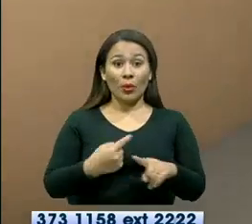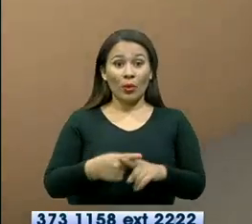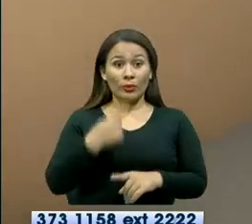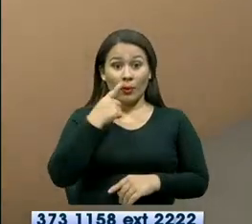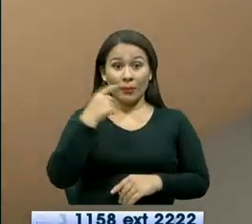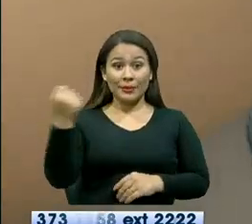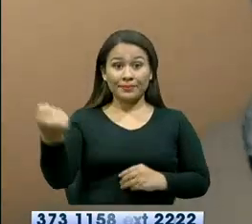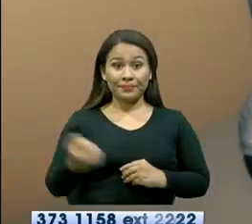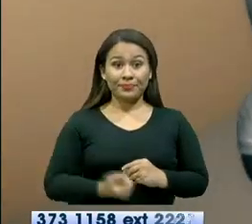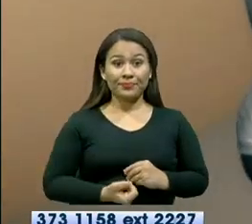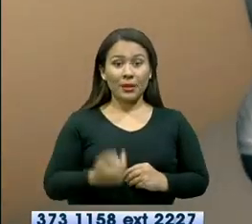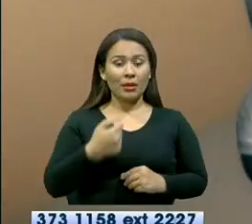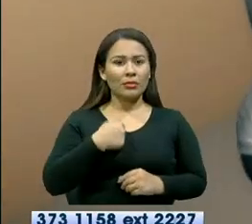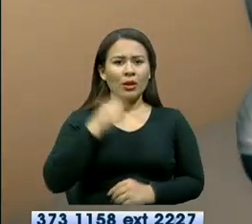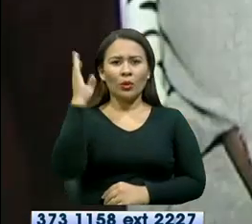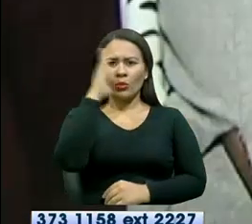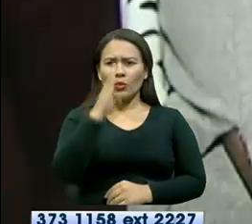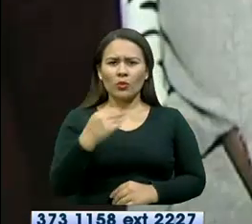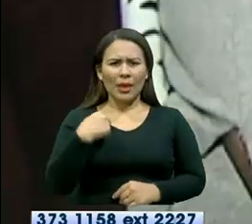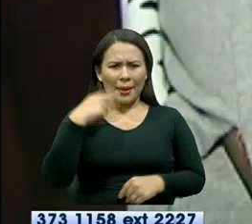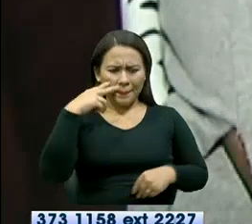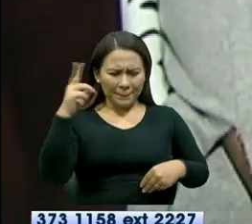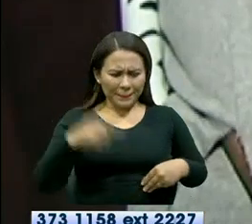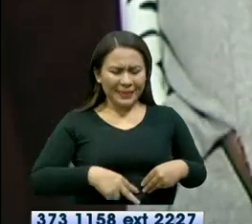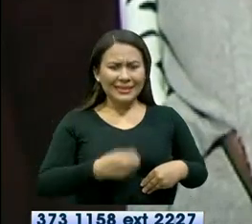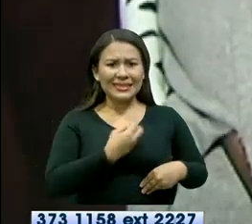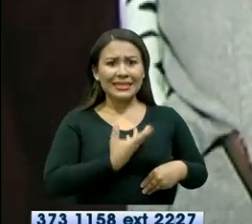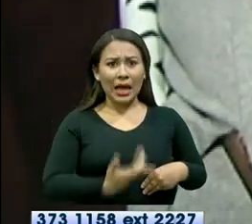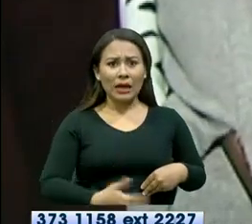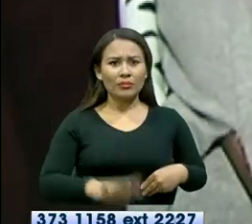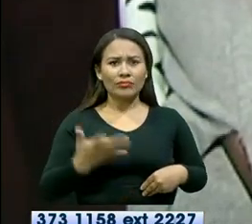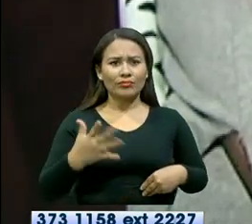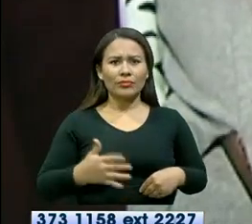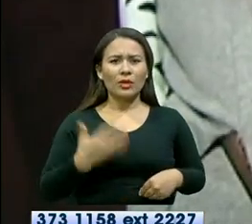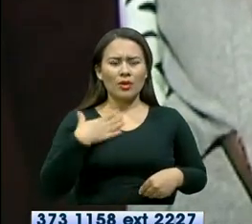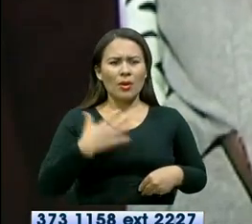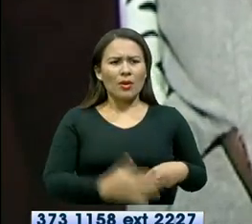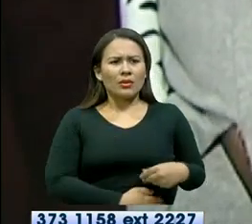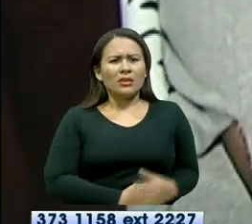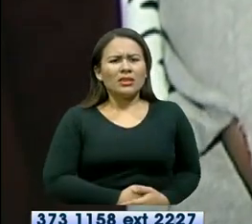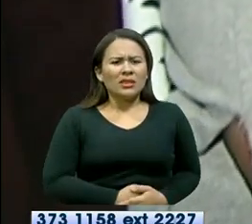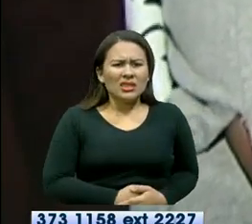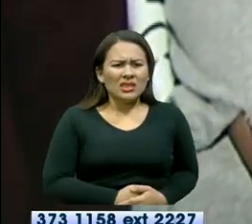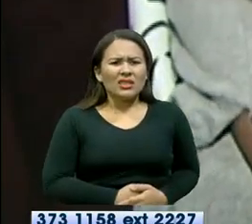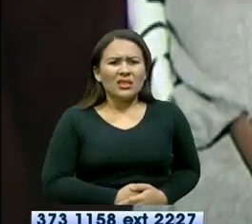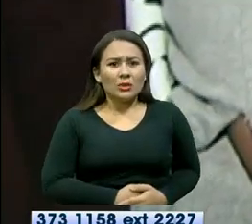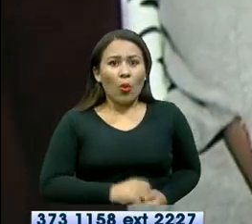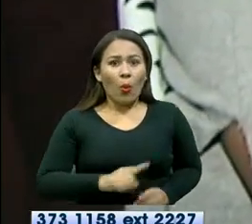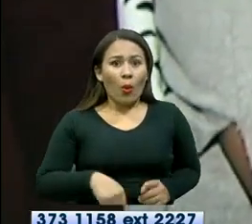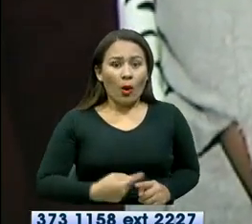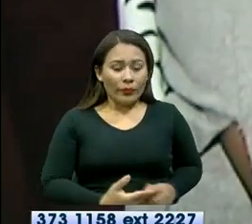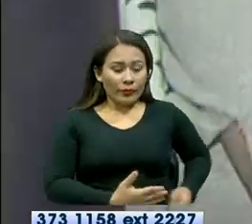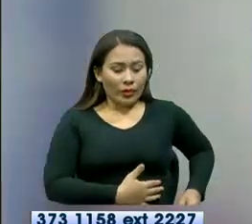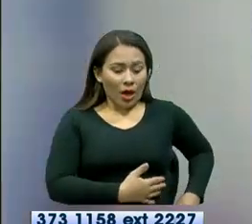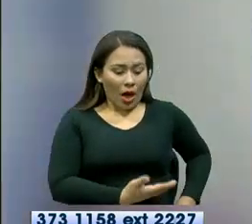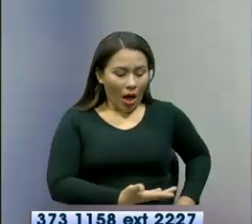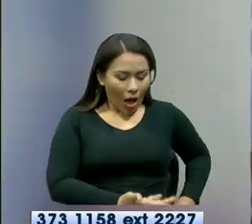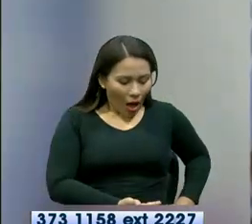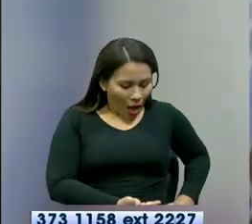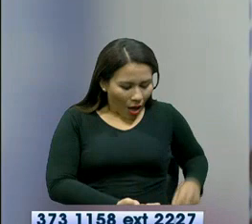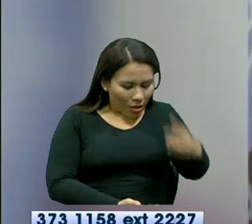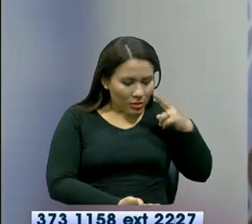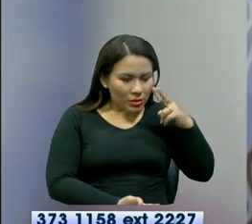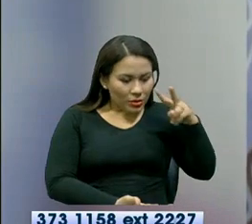puñalada, yo nunca vi sangre. Yo tenía mi mano ahí. En el momento que yo saqué mi mano, me vi que